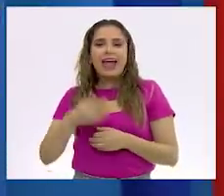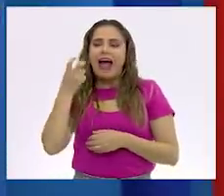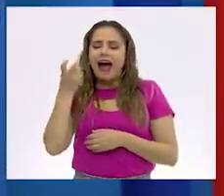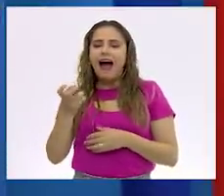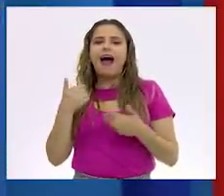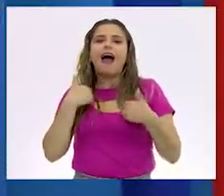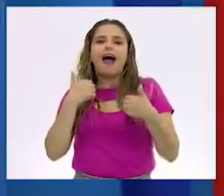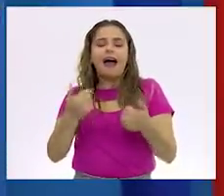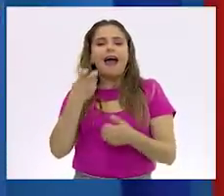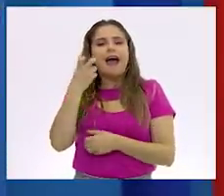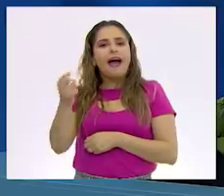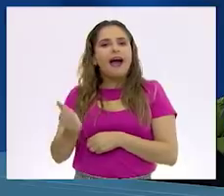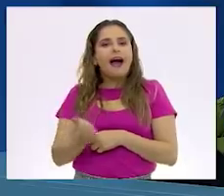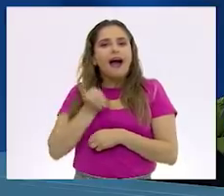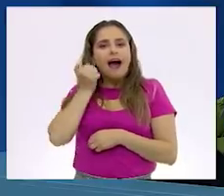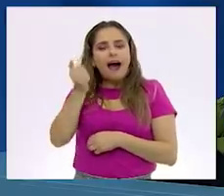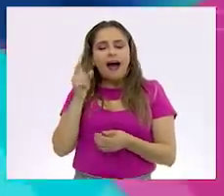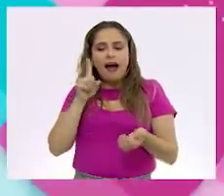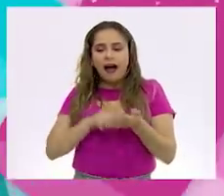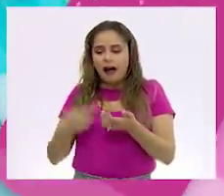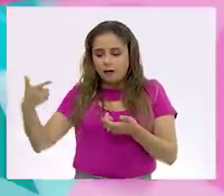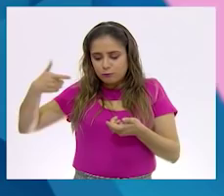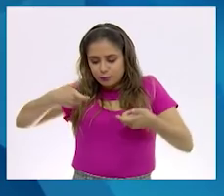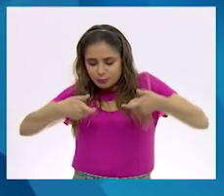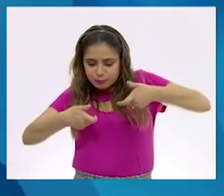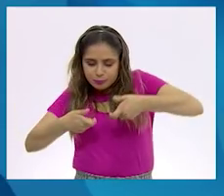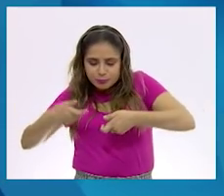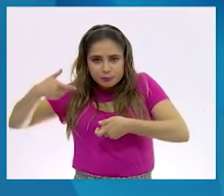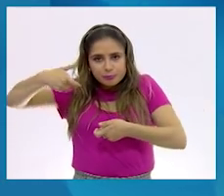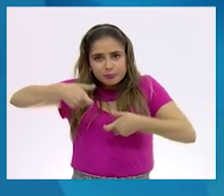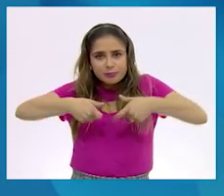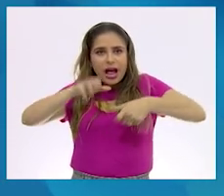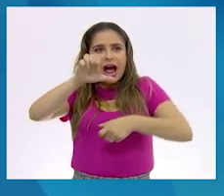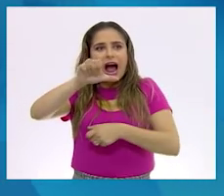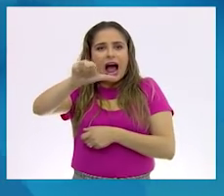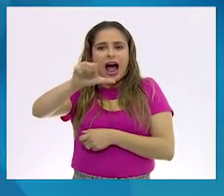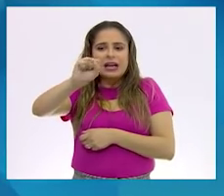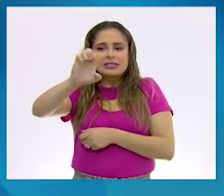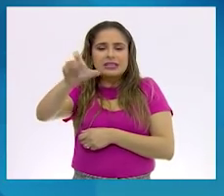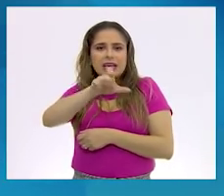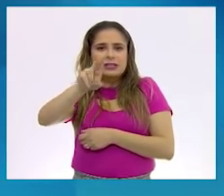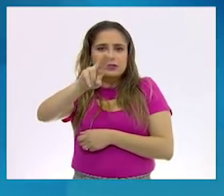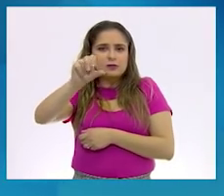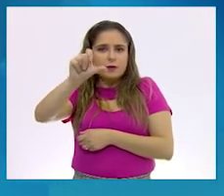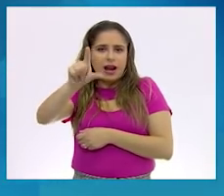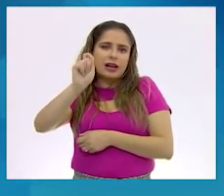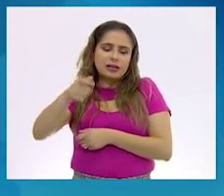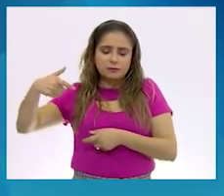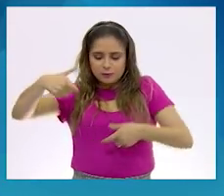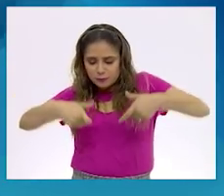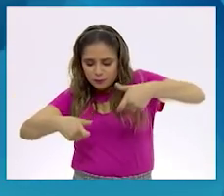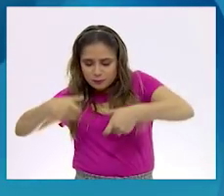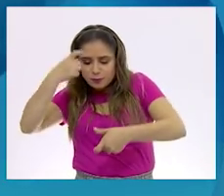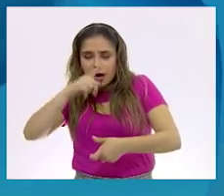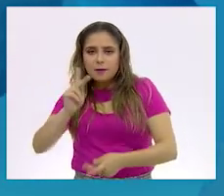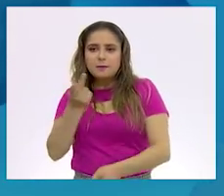aprovecha la reproducción asexual de las plantas. Así es. Ahora los huertos y algunas áreas de cultivo son